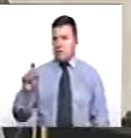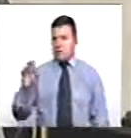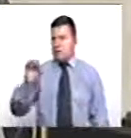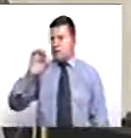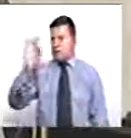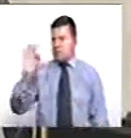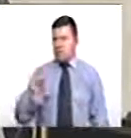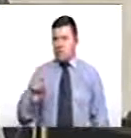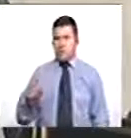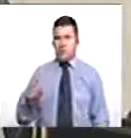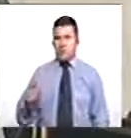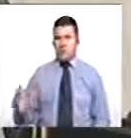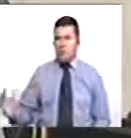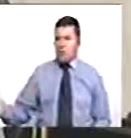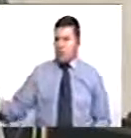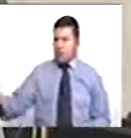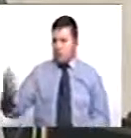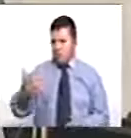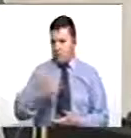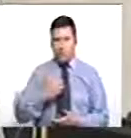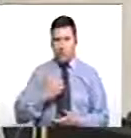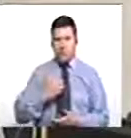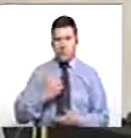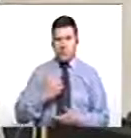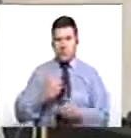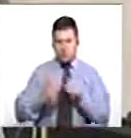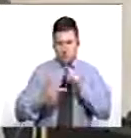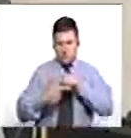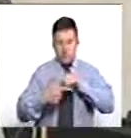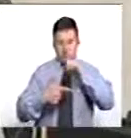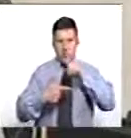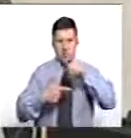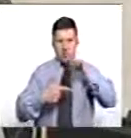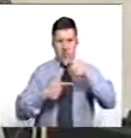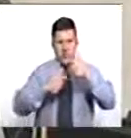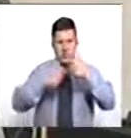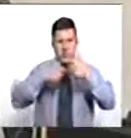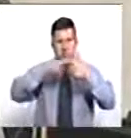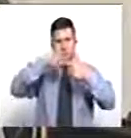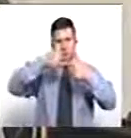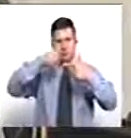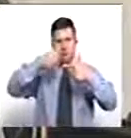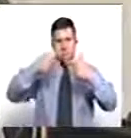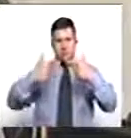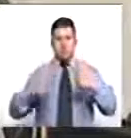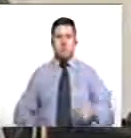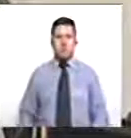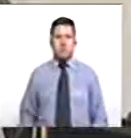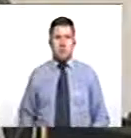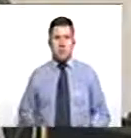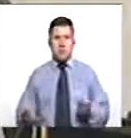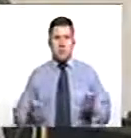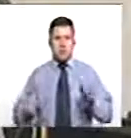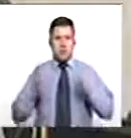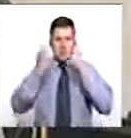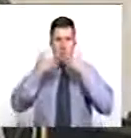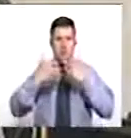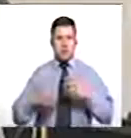60% solamente de recaudo. Esos eran los indicadores económicos que en ese momento manejaba la